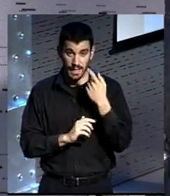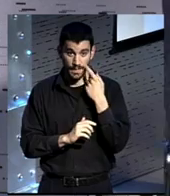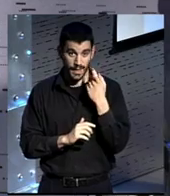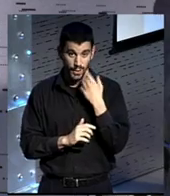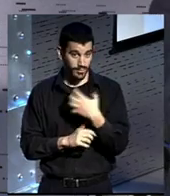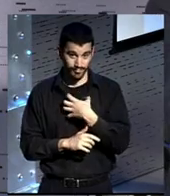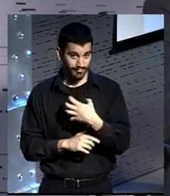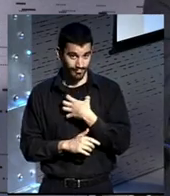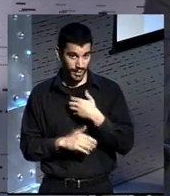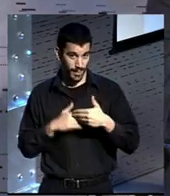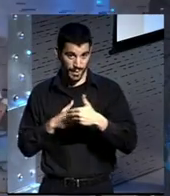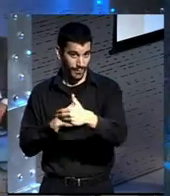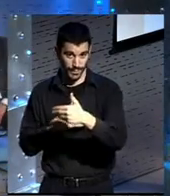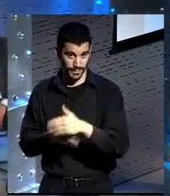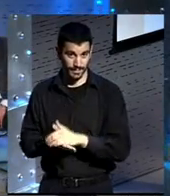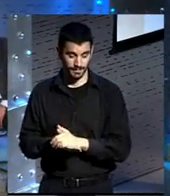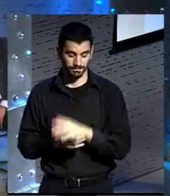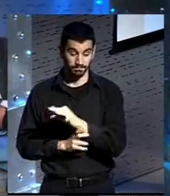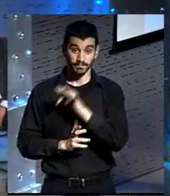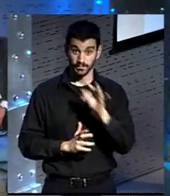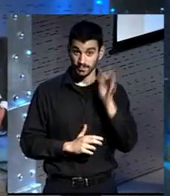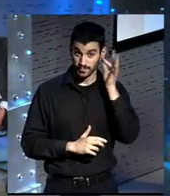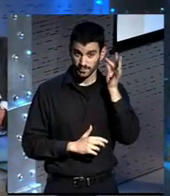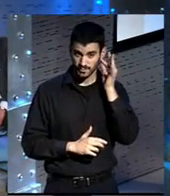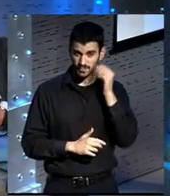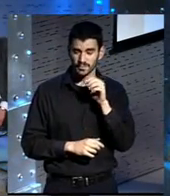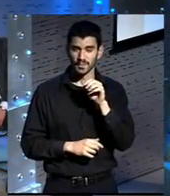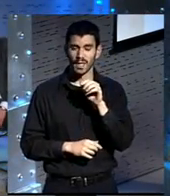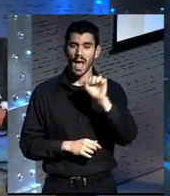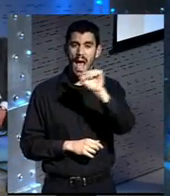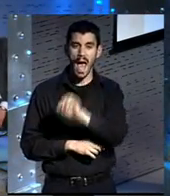2020. Karina. Conciso, ¿no? Sí, Conciso. por favor. @people.